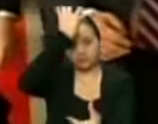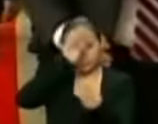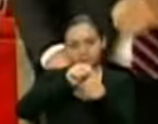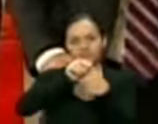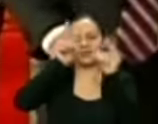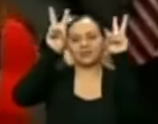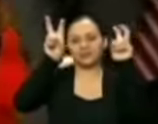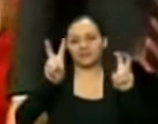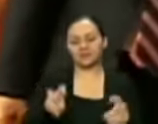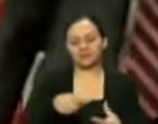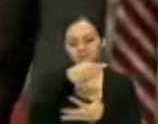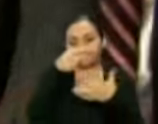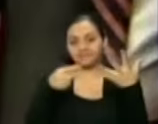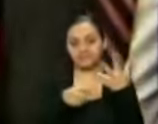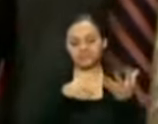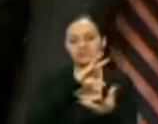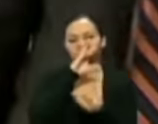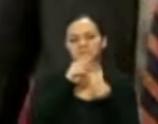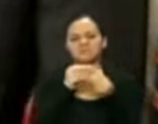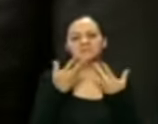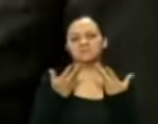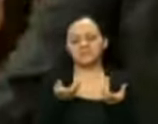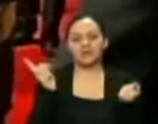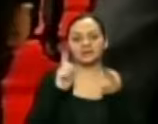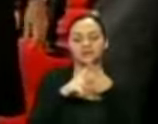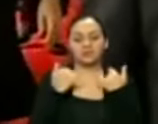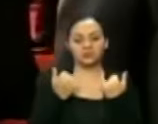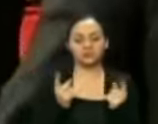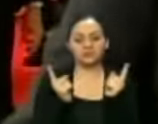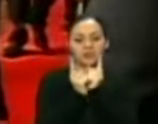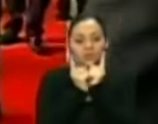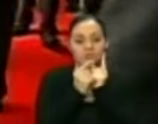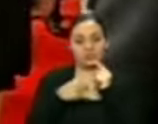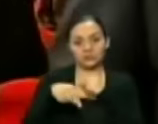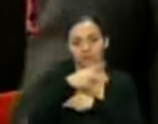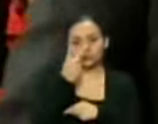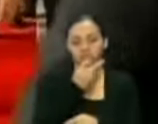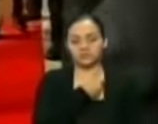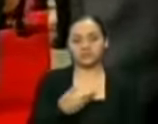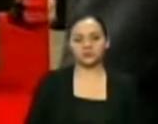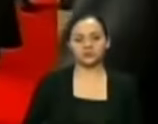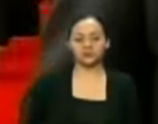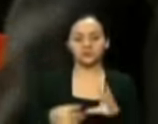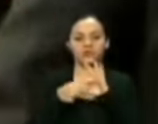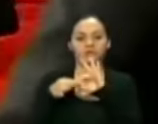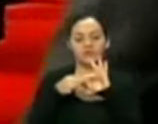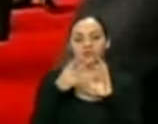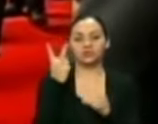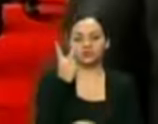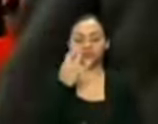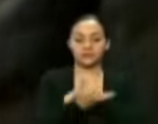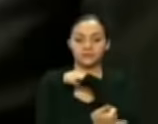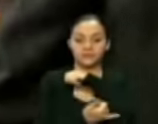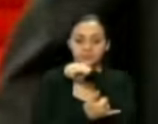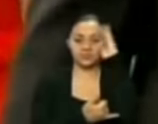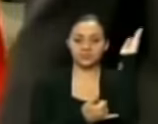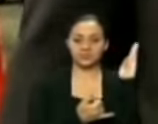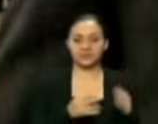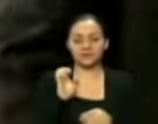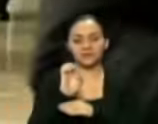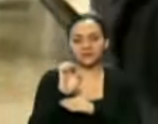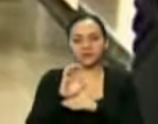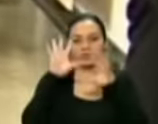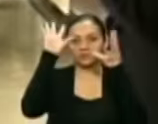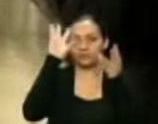aborden relacionados, ya decía, sí, a la cooperación binacional y por supuesto también a todos